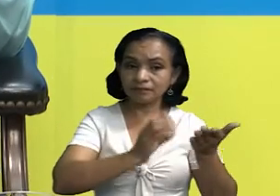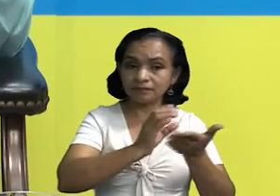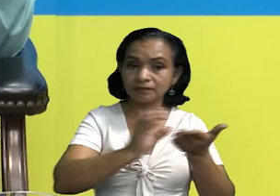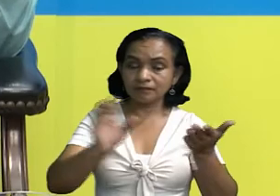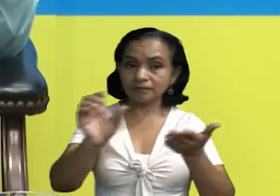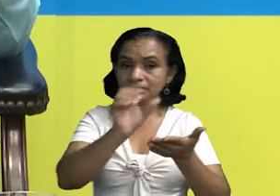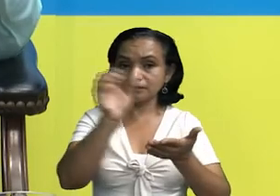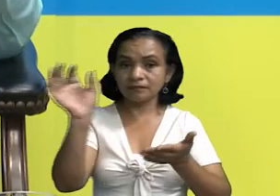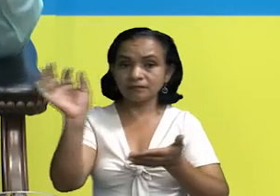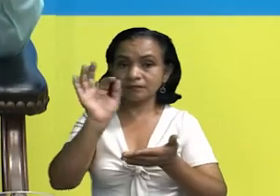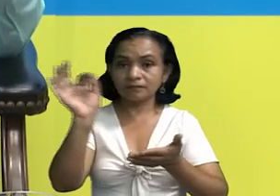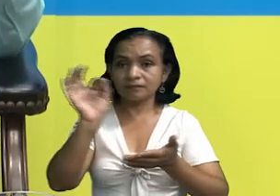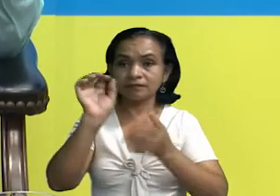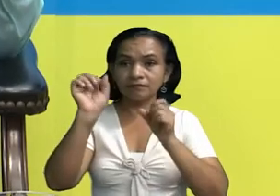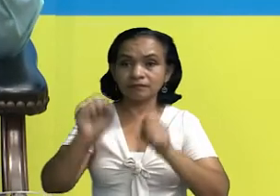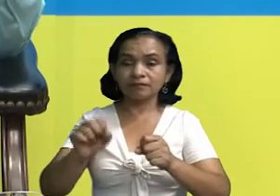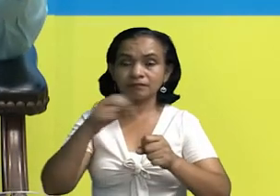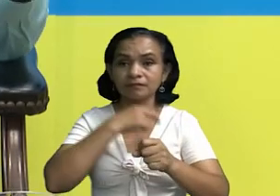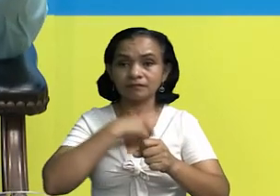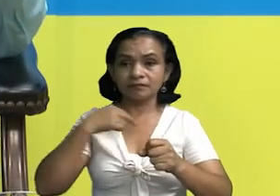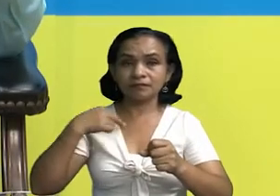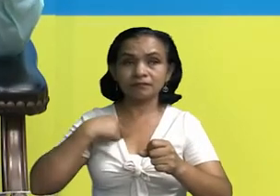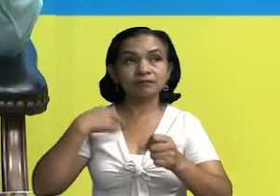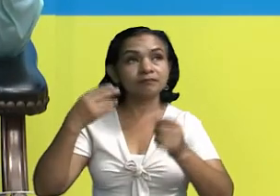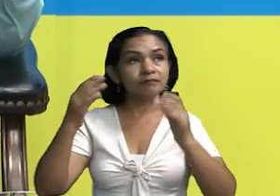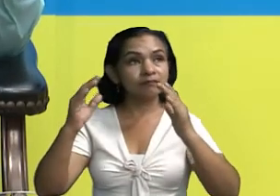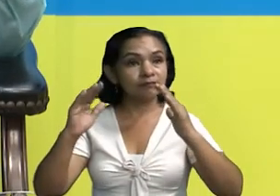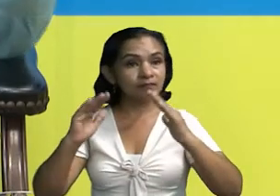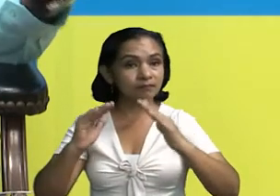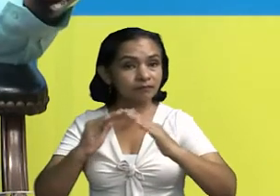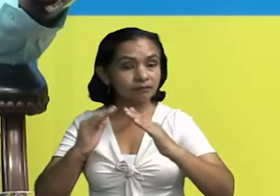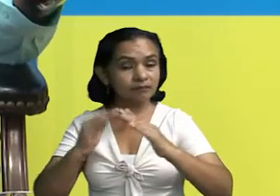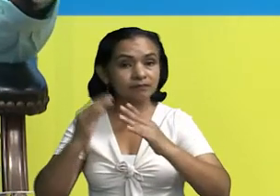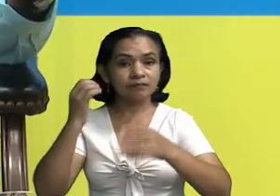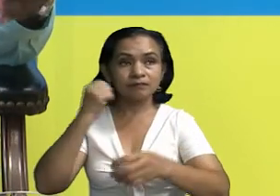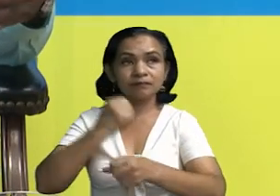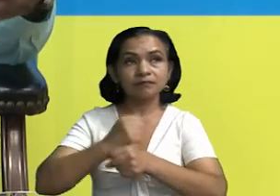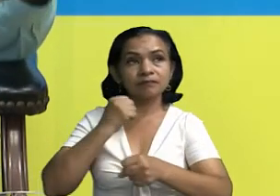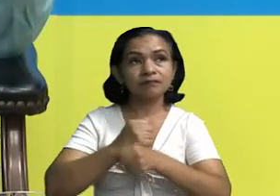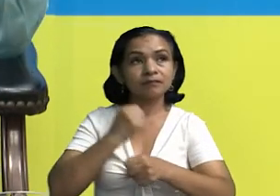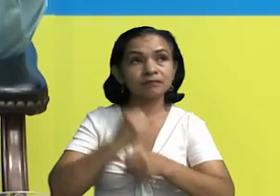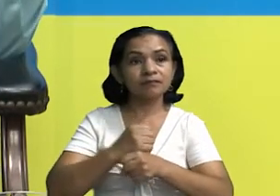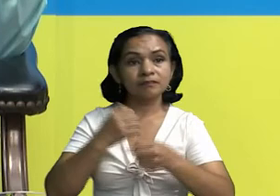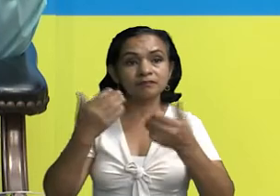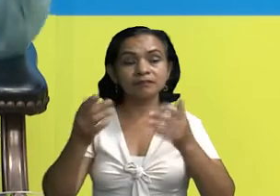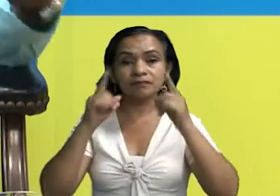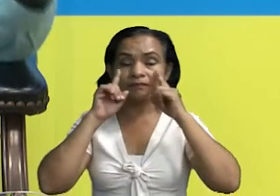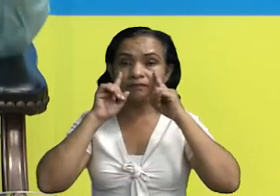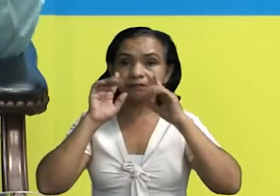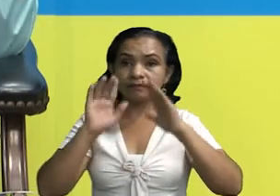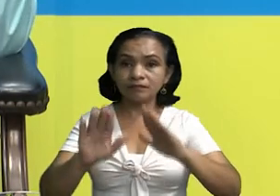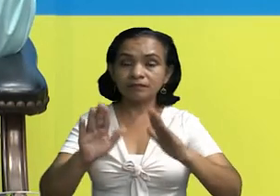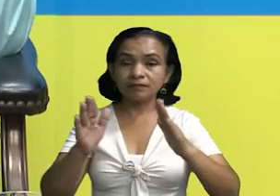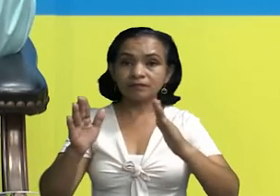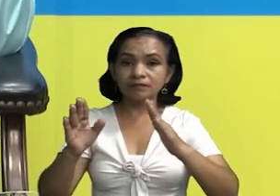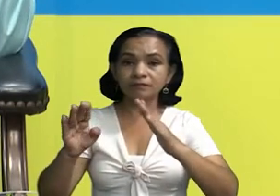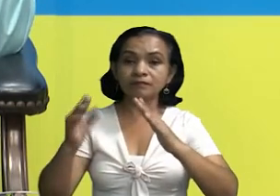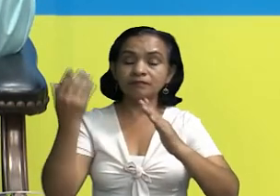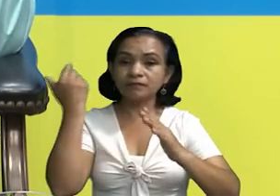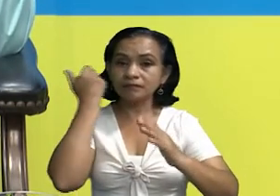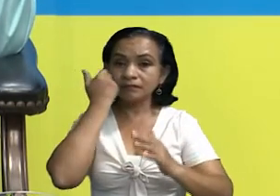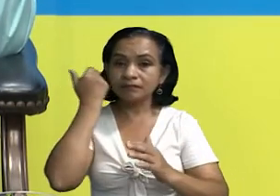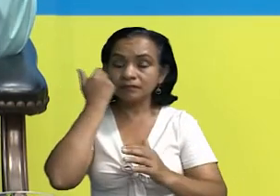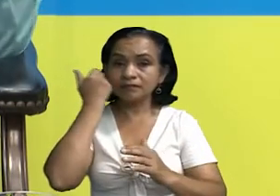otra forma nosotros podemos hacer en nuestro hogar, en nuestro trabajo incluso, para prevenir esta